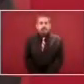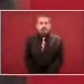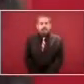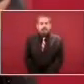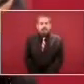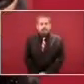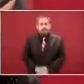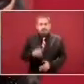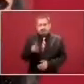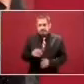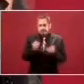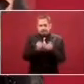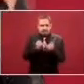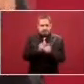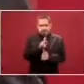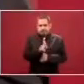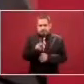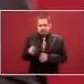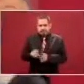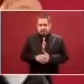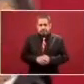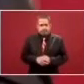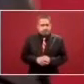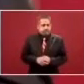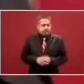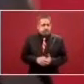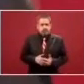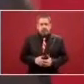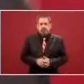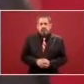Igual, esto es muy